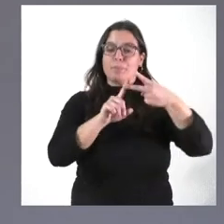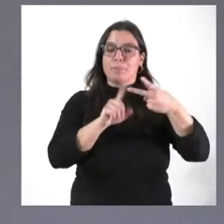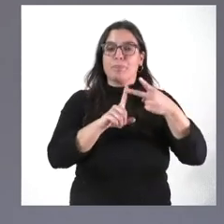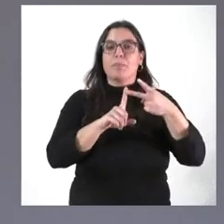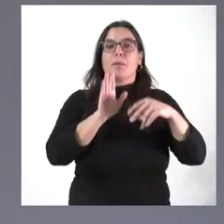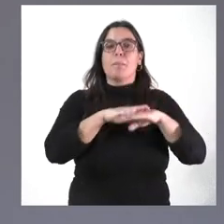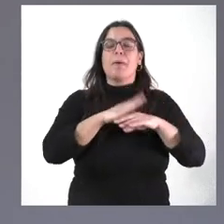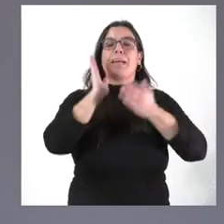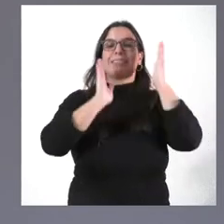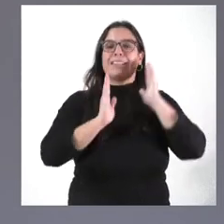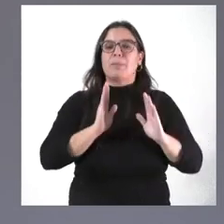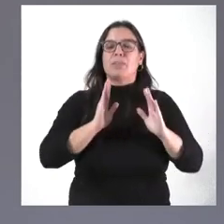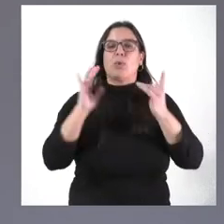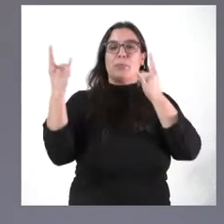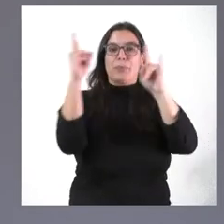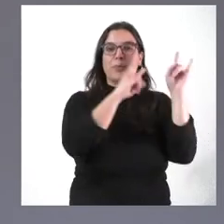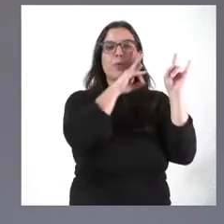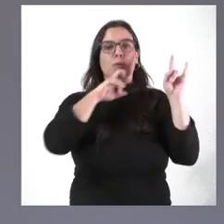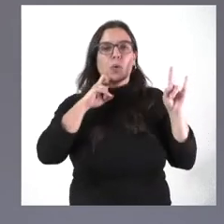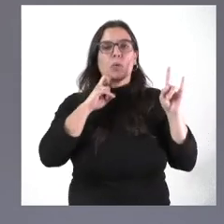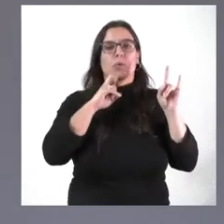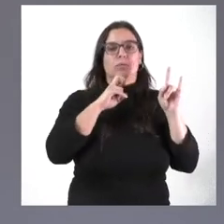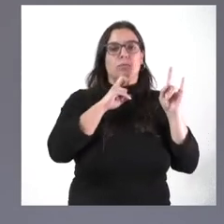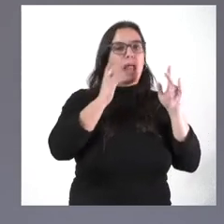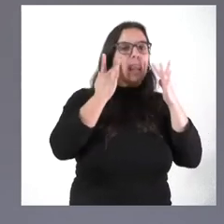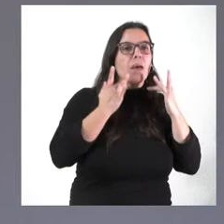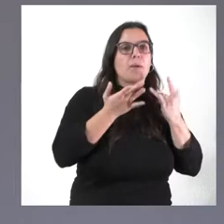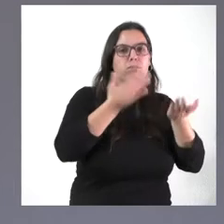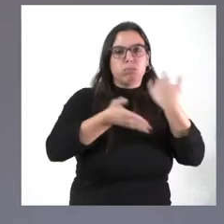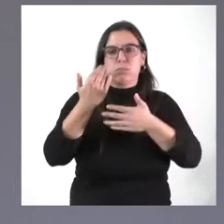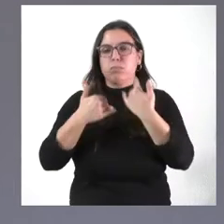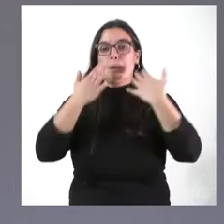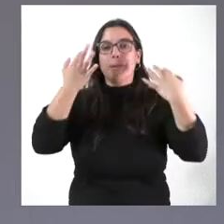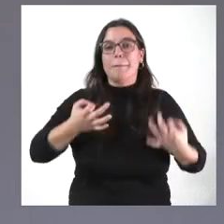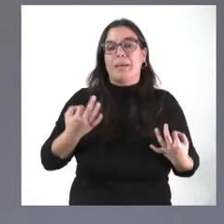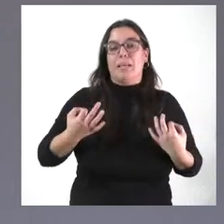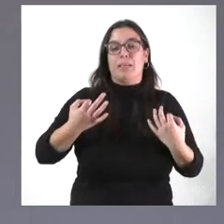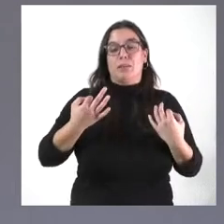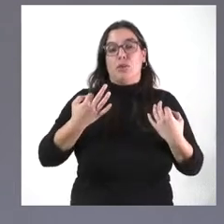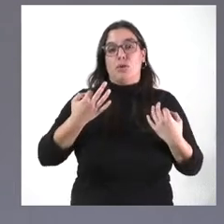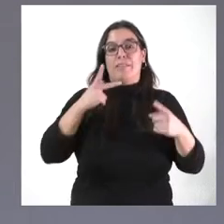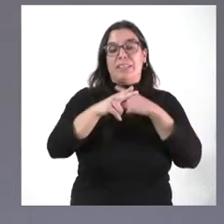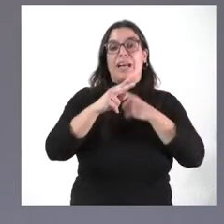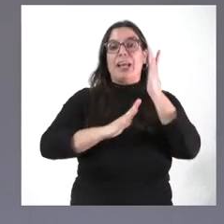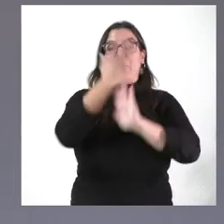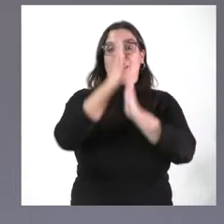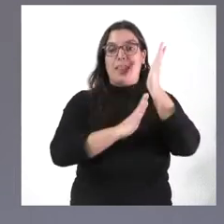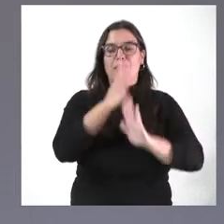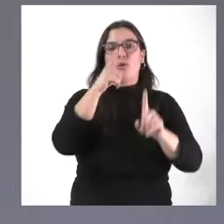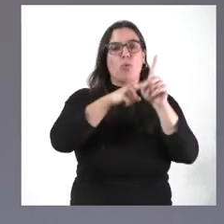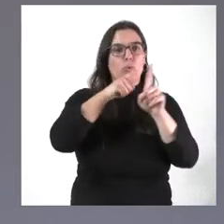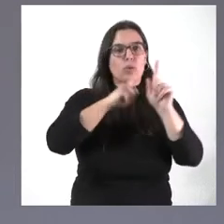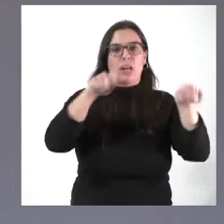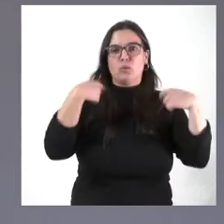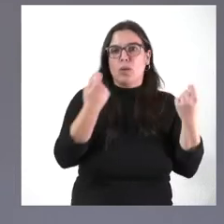tratamientos también servícolas para la conservación y mejora de los hábitats para el riesgo de incendios y compatibilizar usos de medio natural y